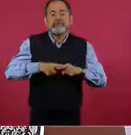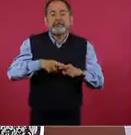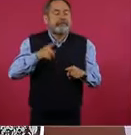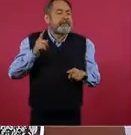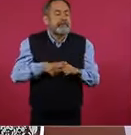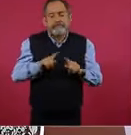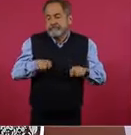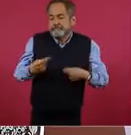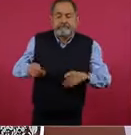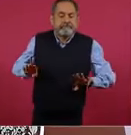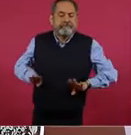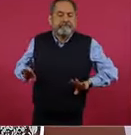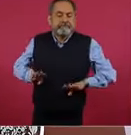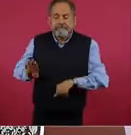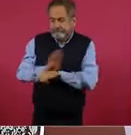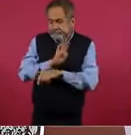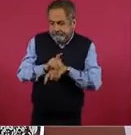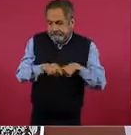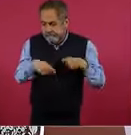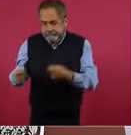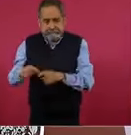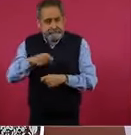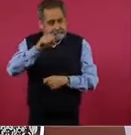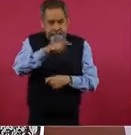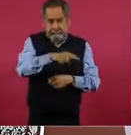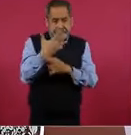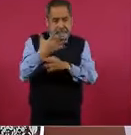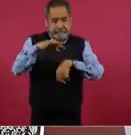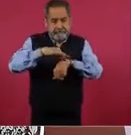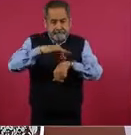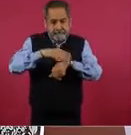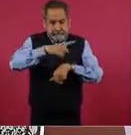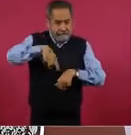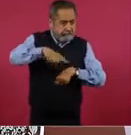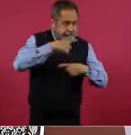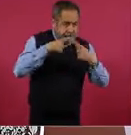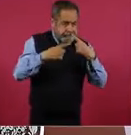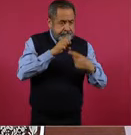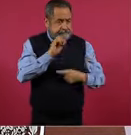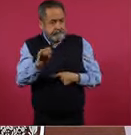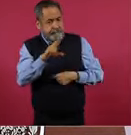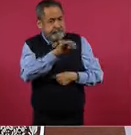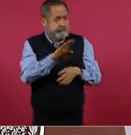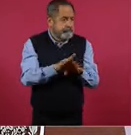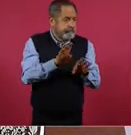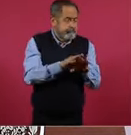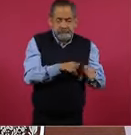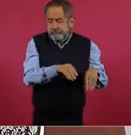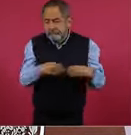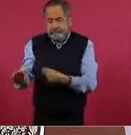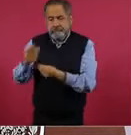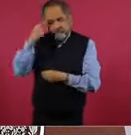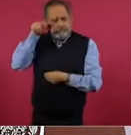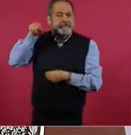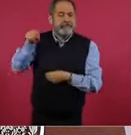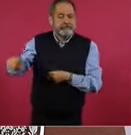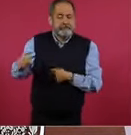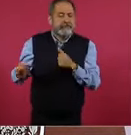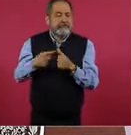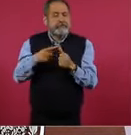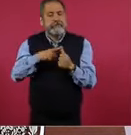del beneficio médico y que sean los médicos quienes determinen esto, pero siempre buscando que se